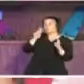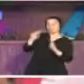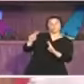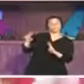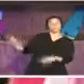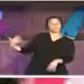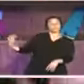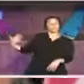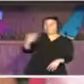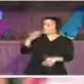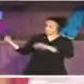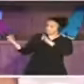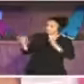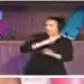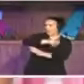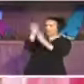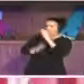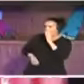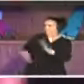la mierda te mando yo.